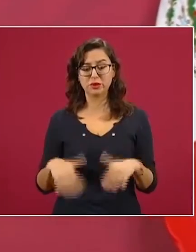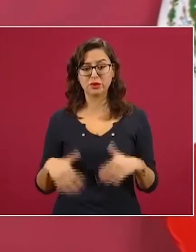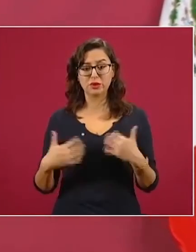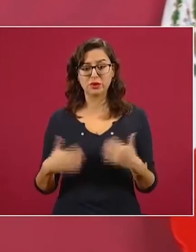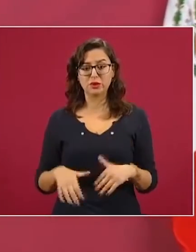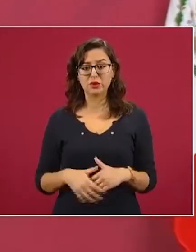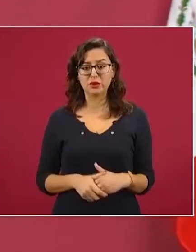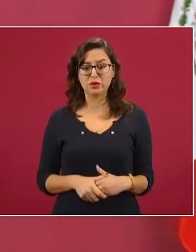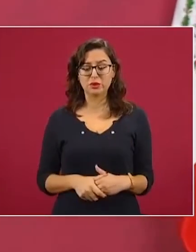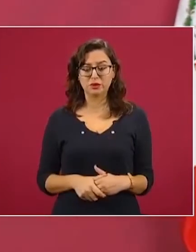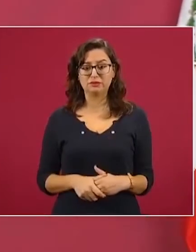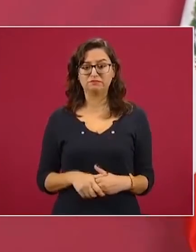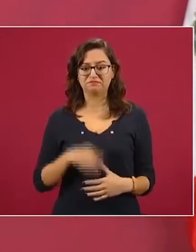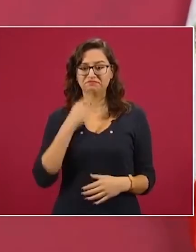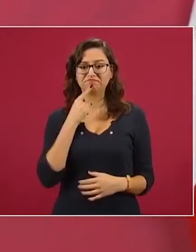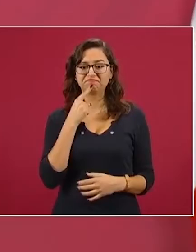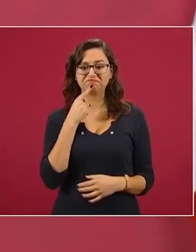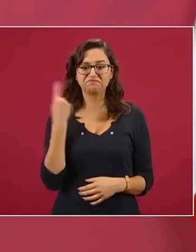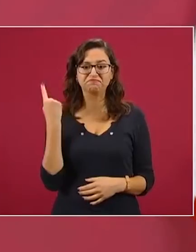acusado